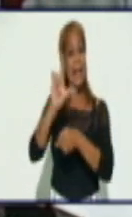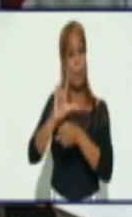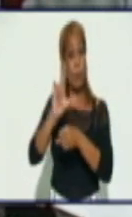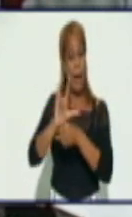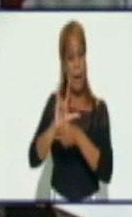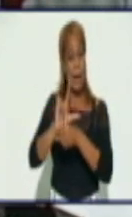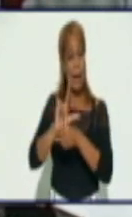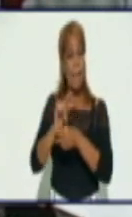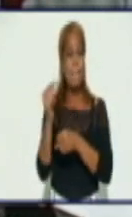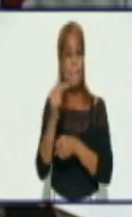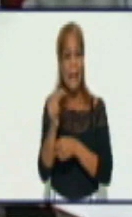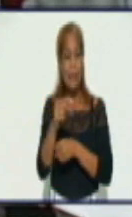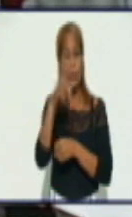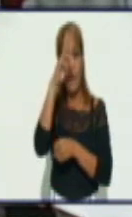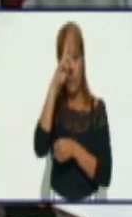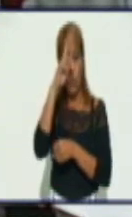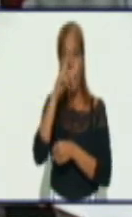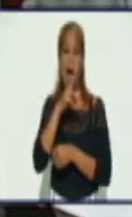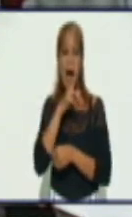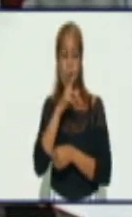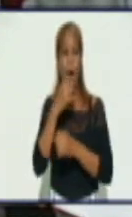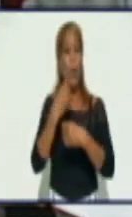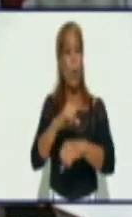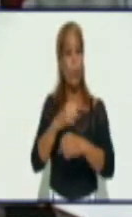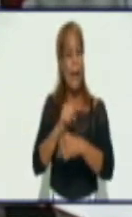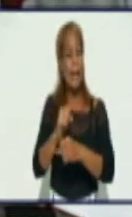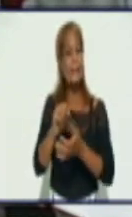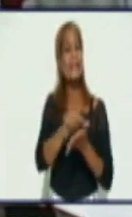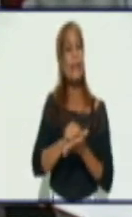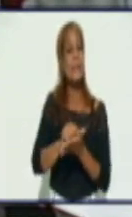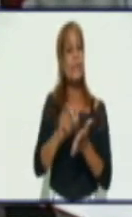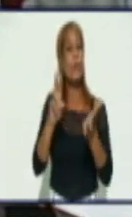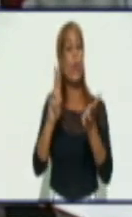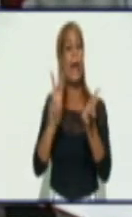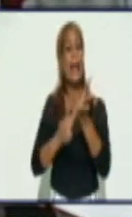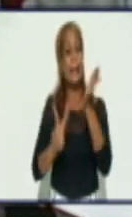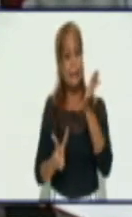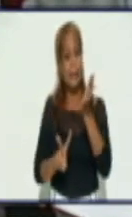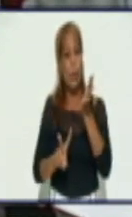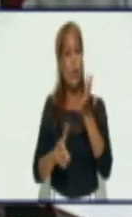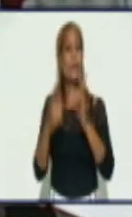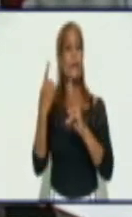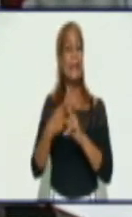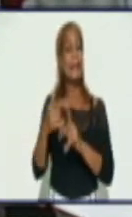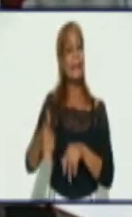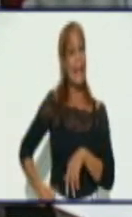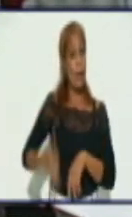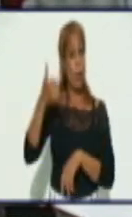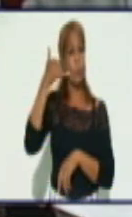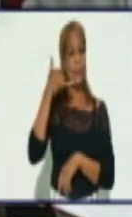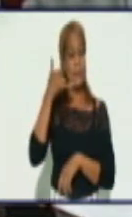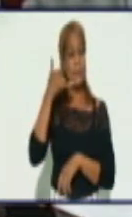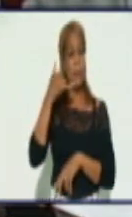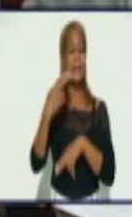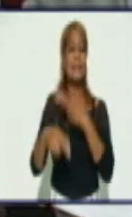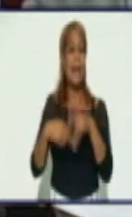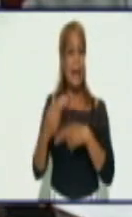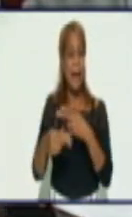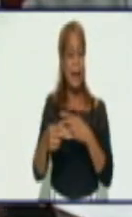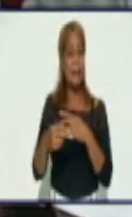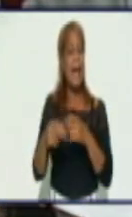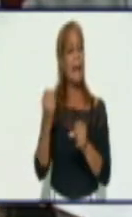agua alimentos comunales y servicios eléctricos telecomunicaciones se harán a través de teletrabajo o